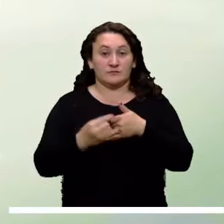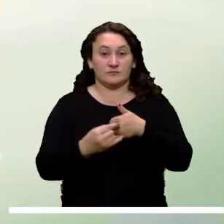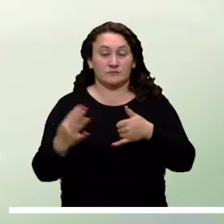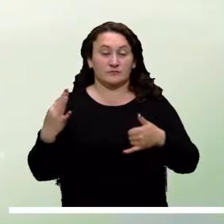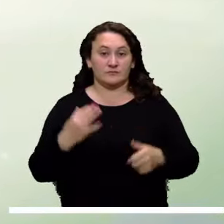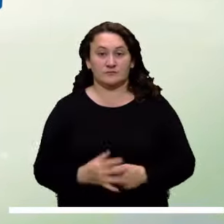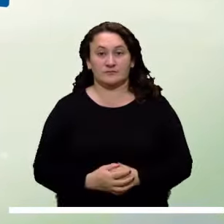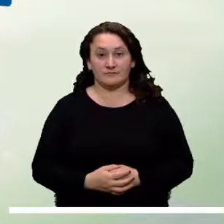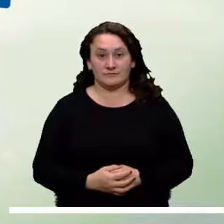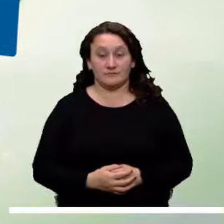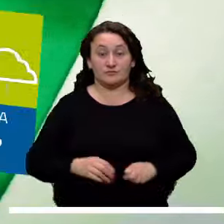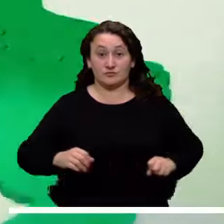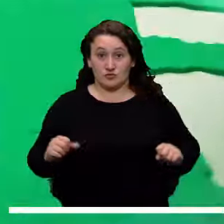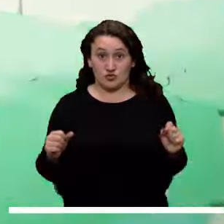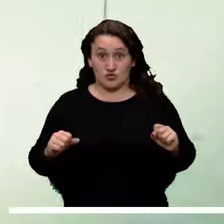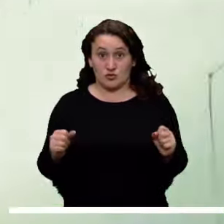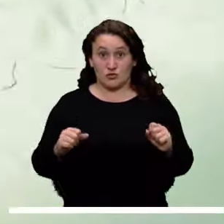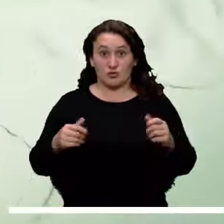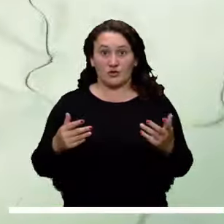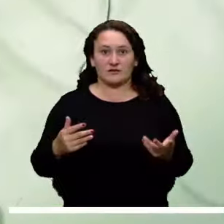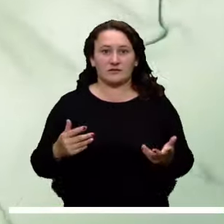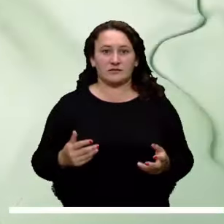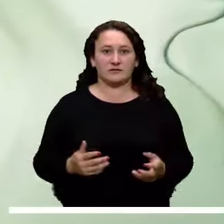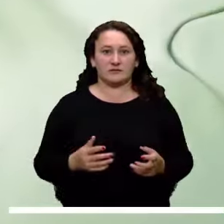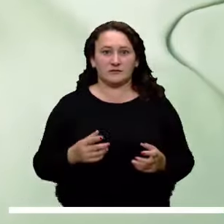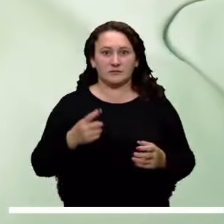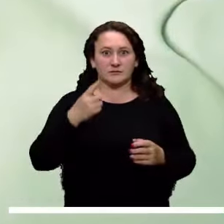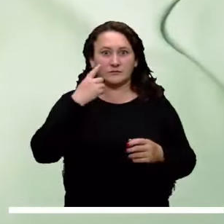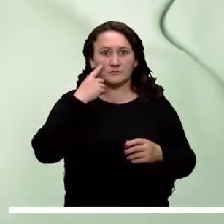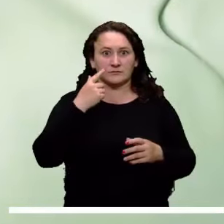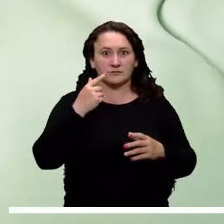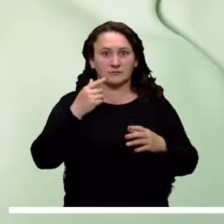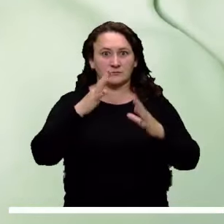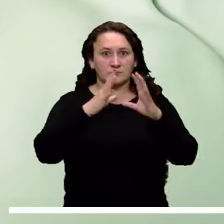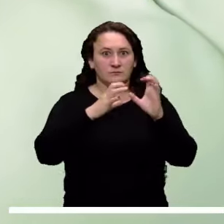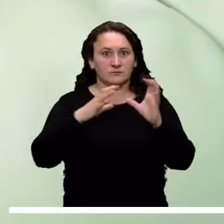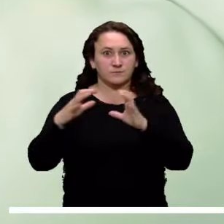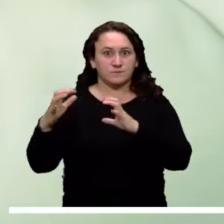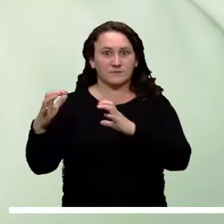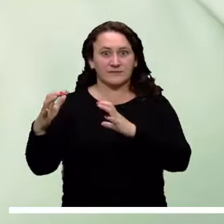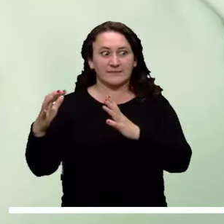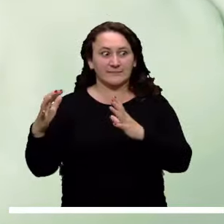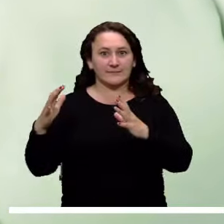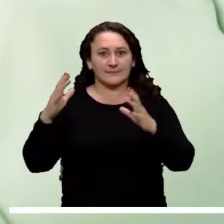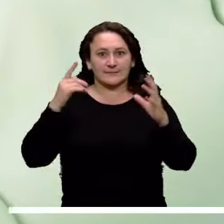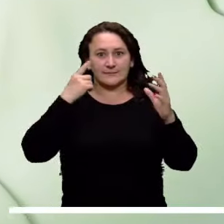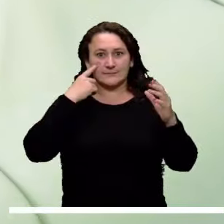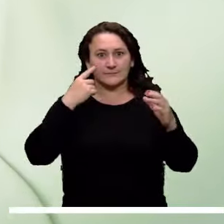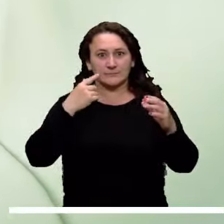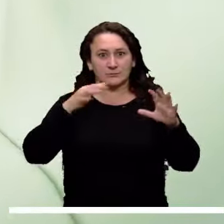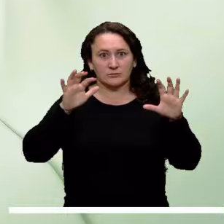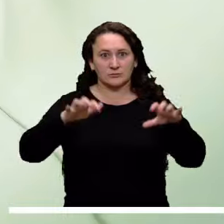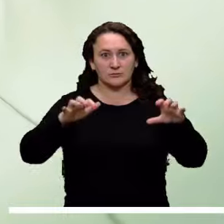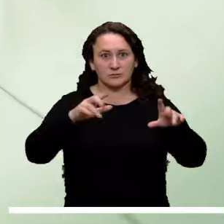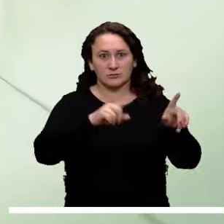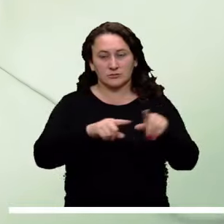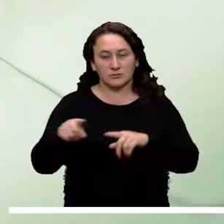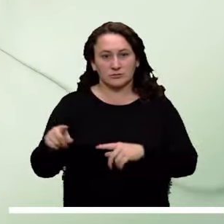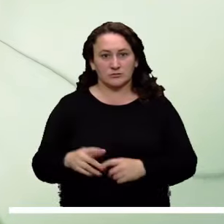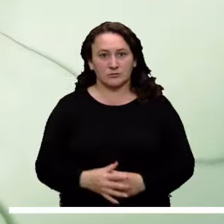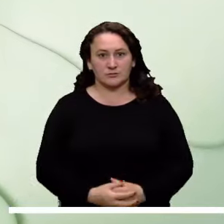de Guaviare. Los bogotanos experimentarán una tarde parcialmente nublada y con algunas